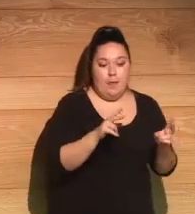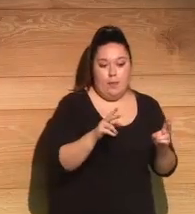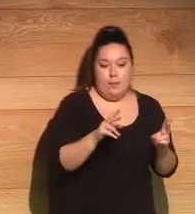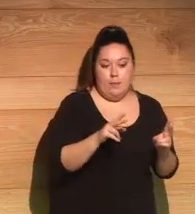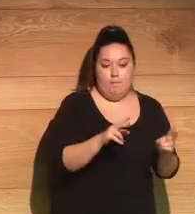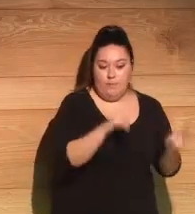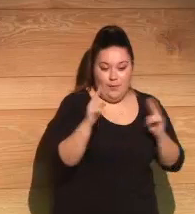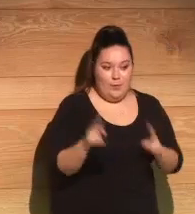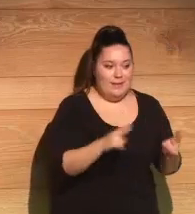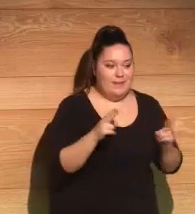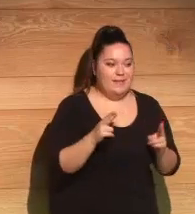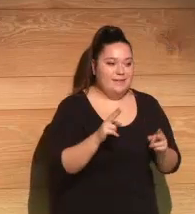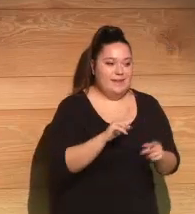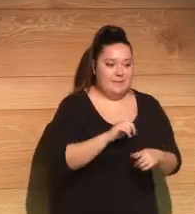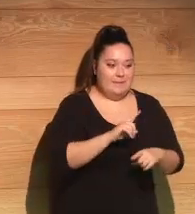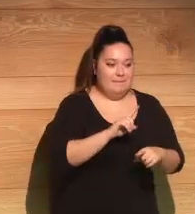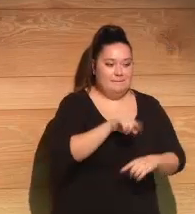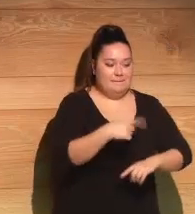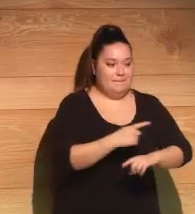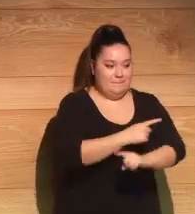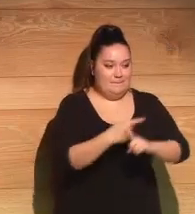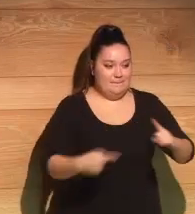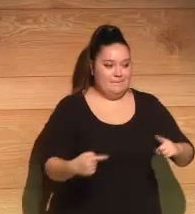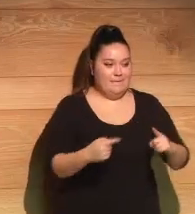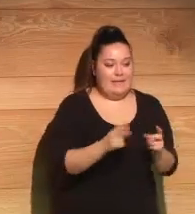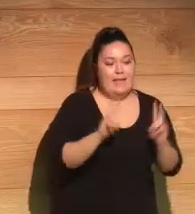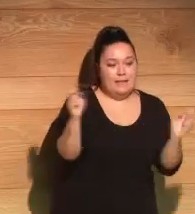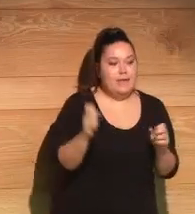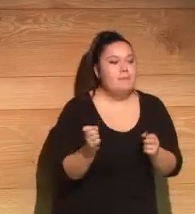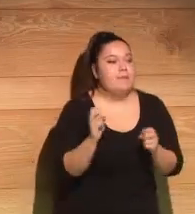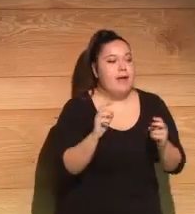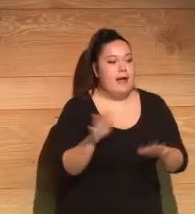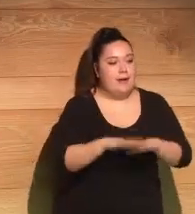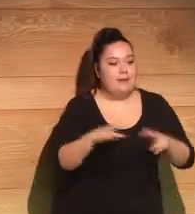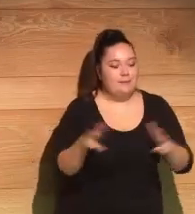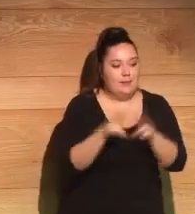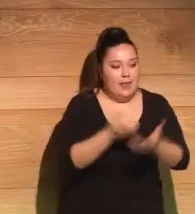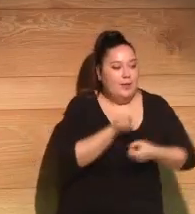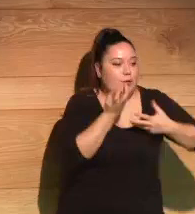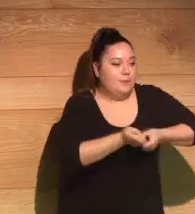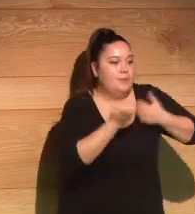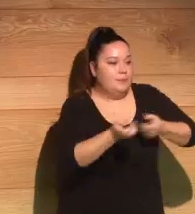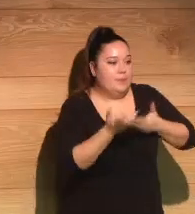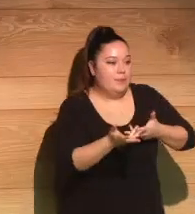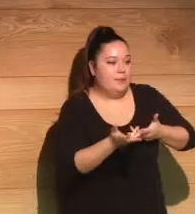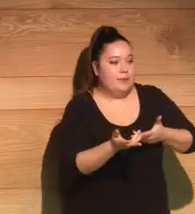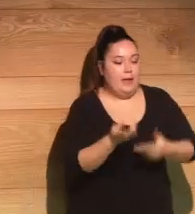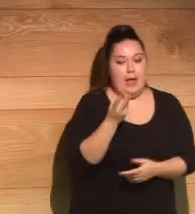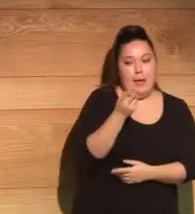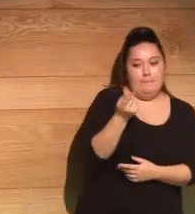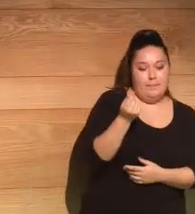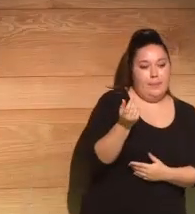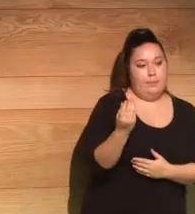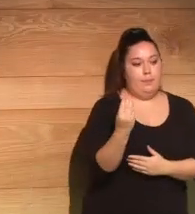No sé, hora y media hablando de las redes, y no hay una sola mención a financiación, no hay una sola mención a presupuestos, a